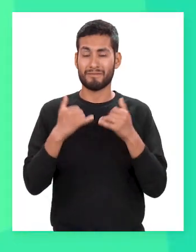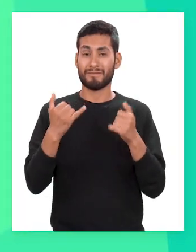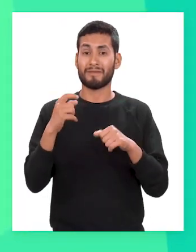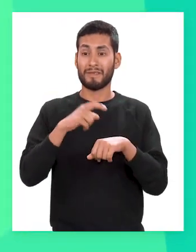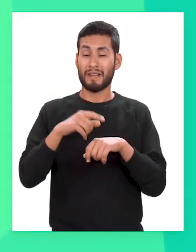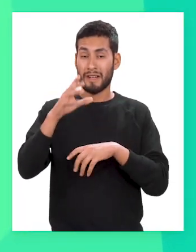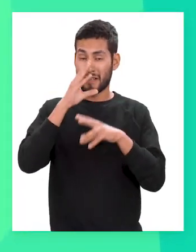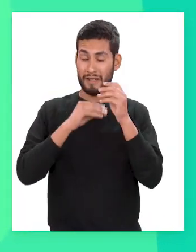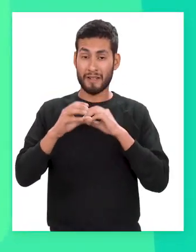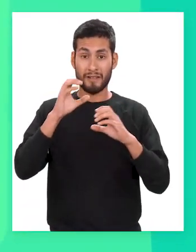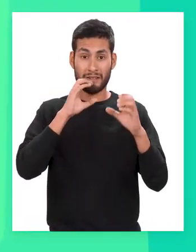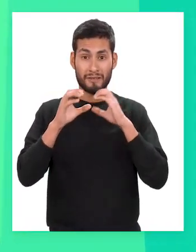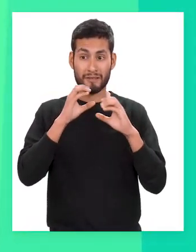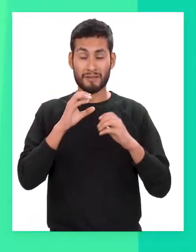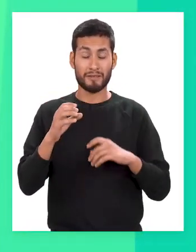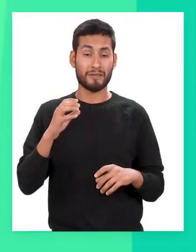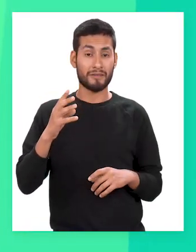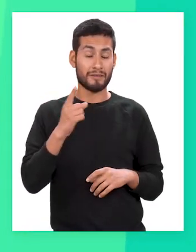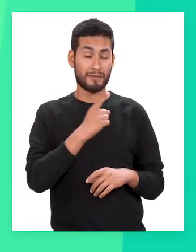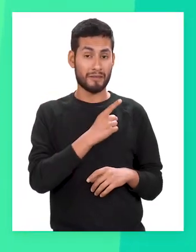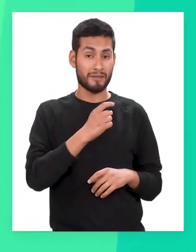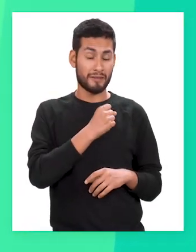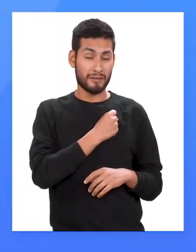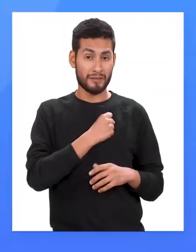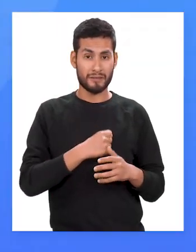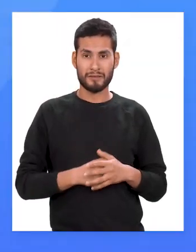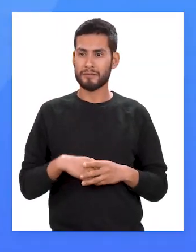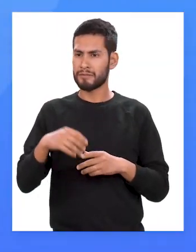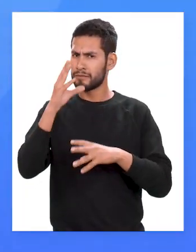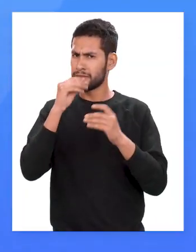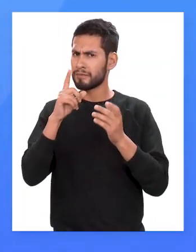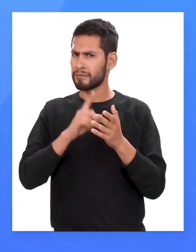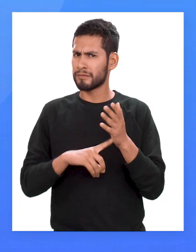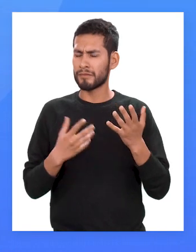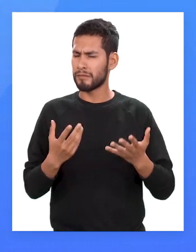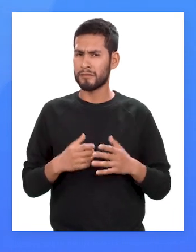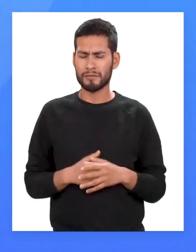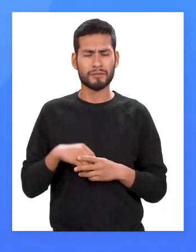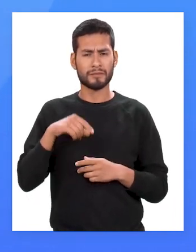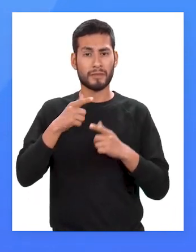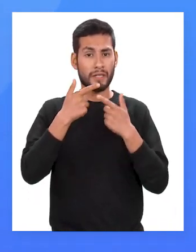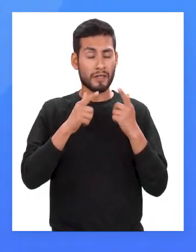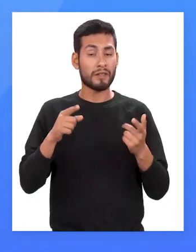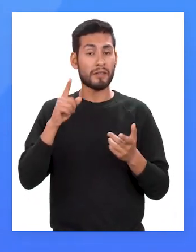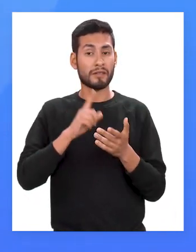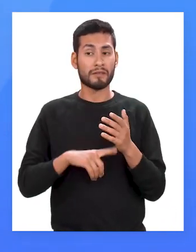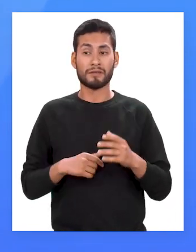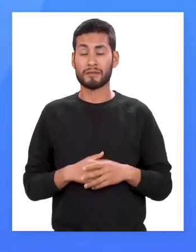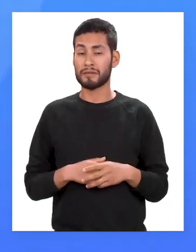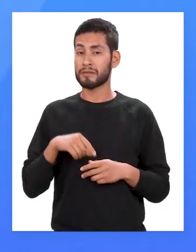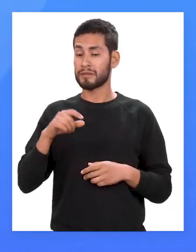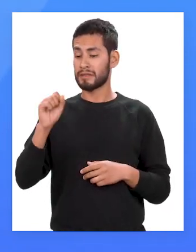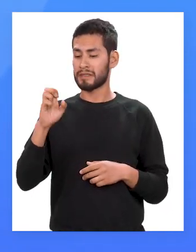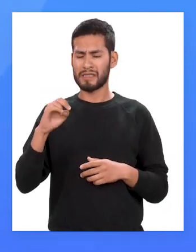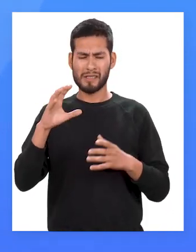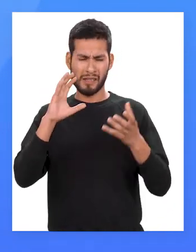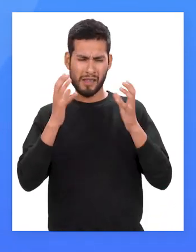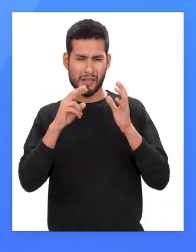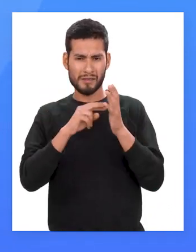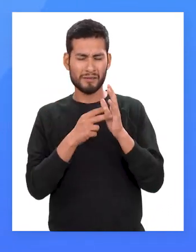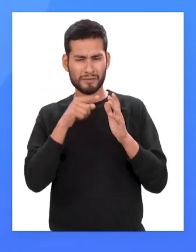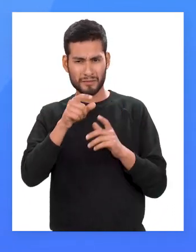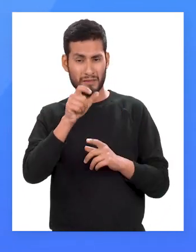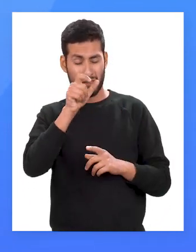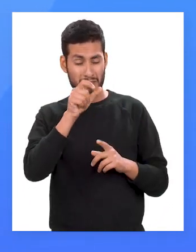Hoy en Tiempo para Aprender de Comunicación para Primero de Secundaria, aprendimos dentro del curso de lenguaje que el sentido se refiere al significado